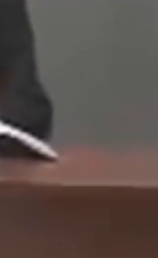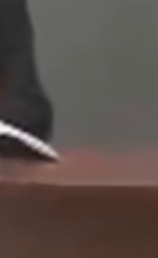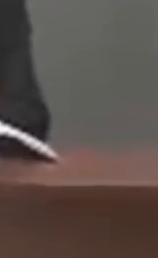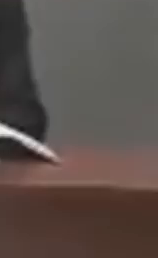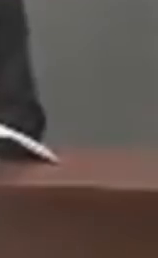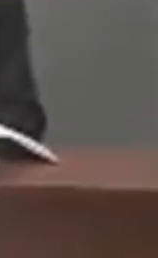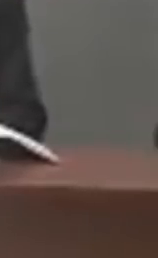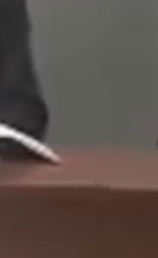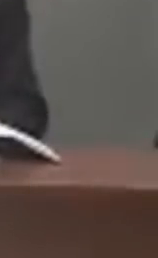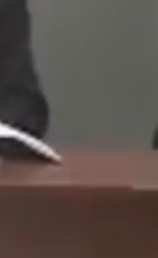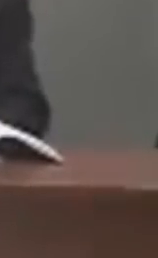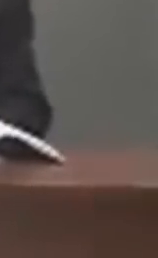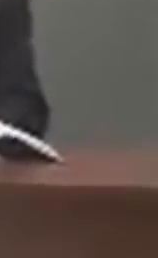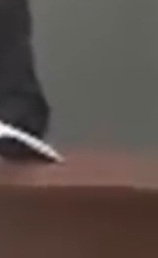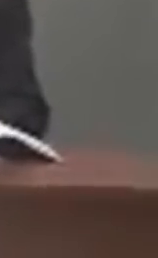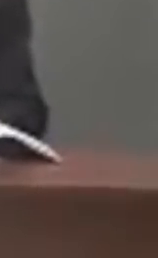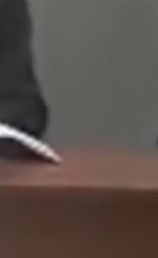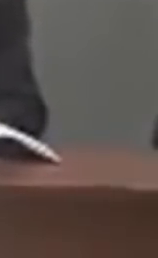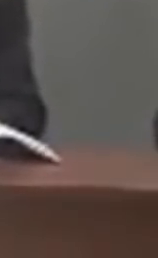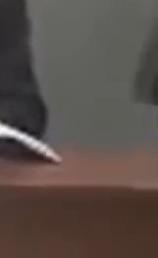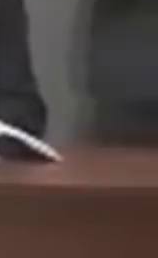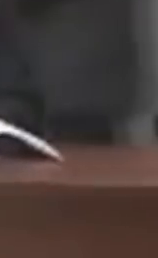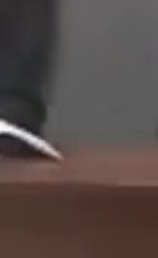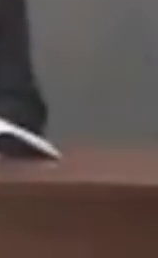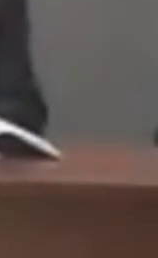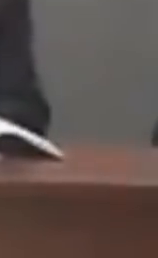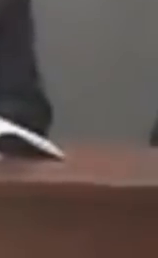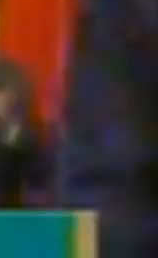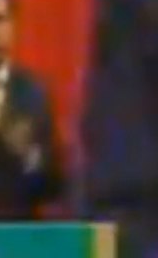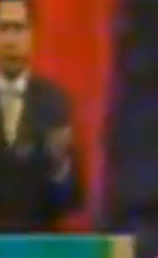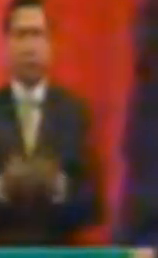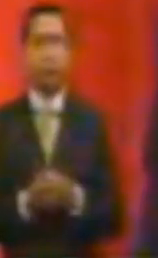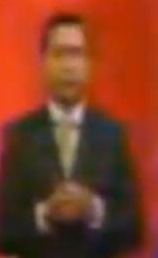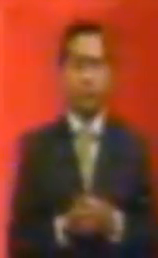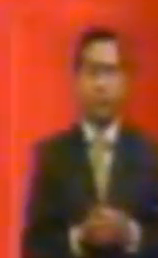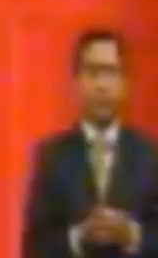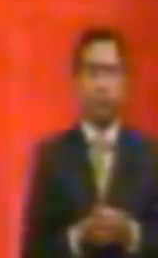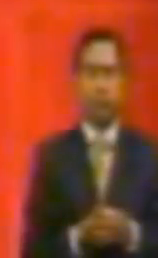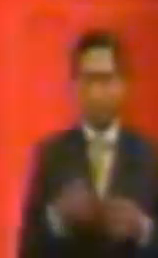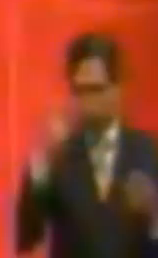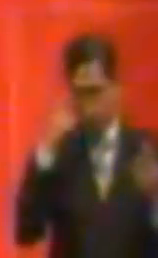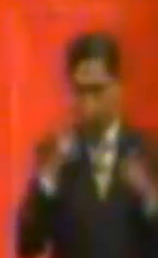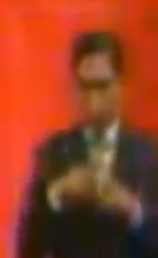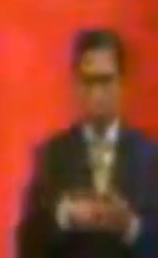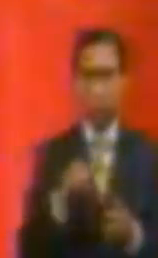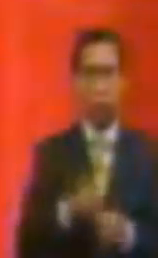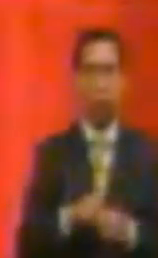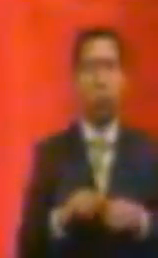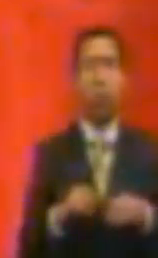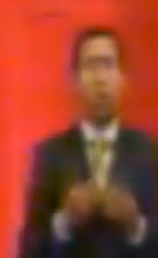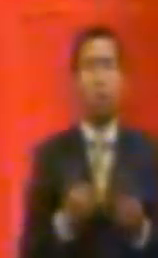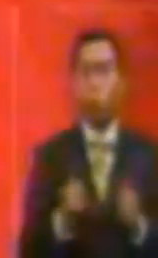un gasoducto hacia Ilo, así como la instalación de una planta de gas natural vehicular. Este acuerdo de cómo trabajar